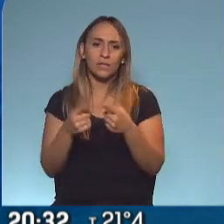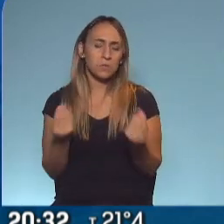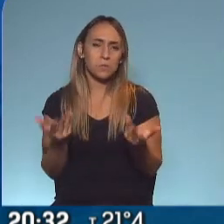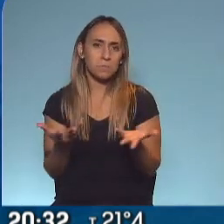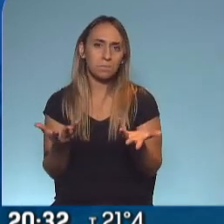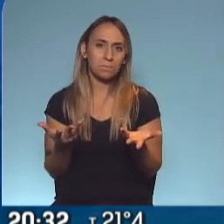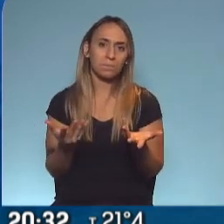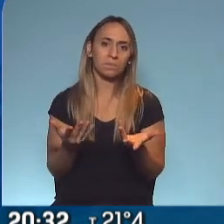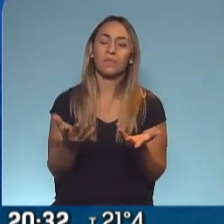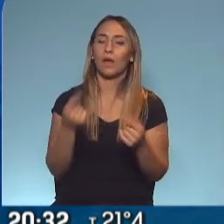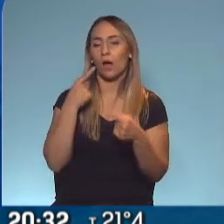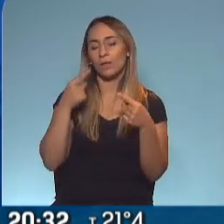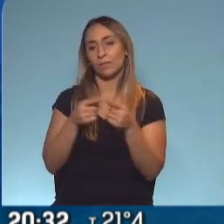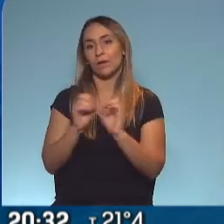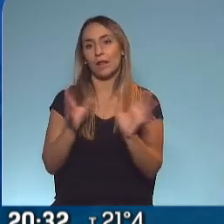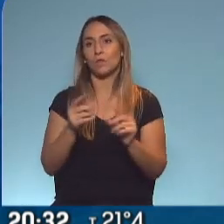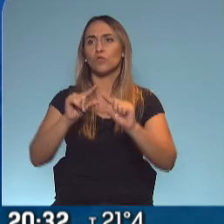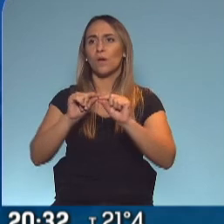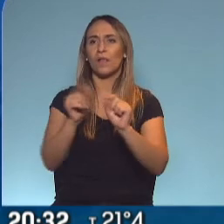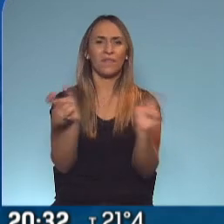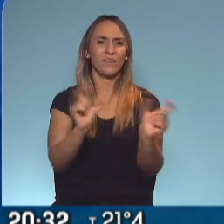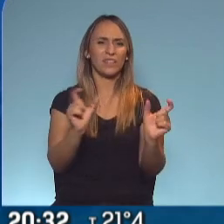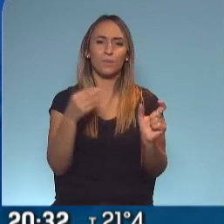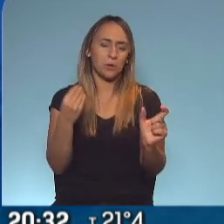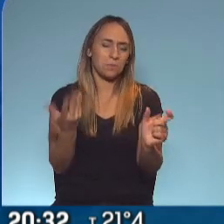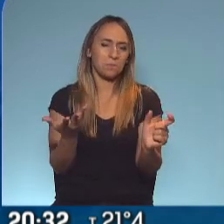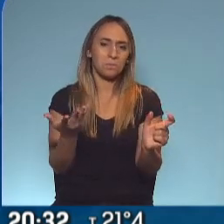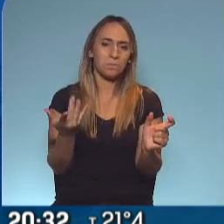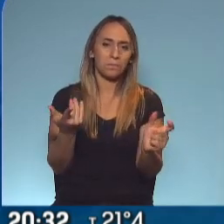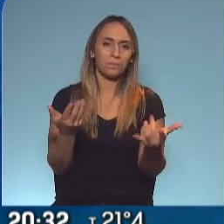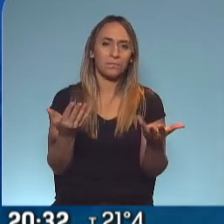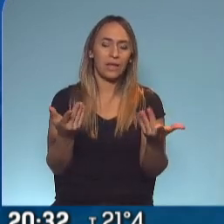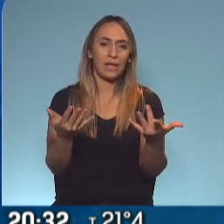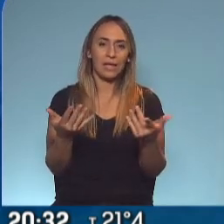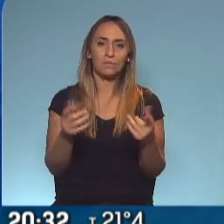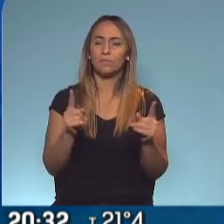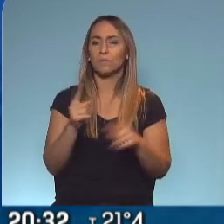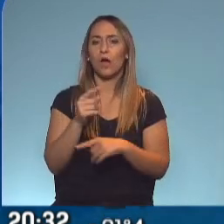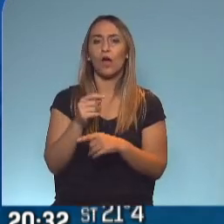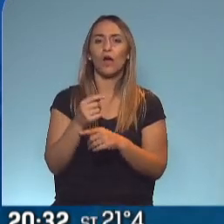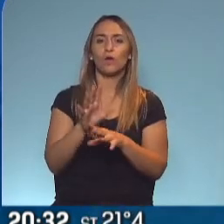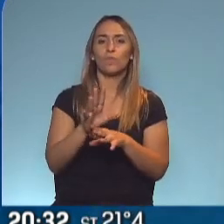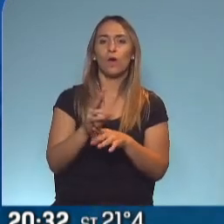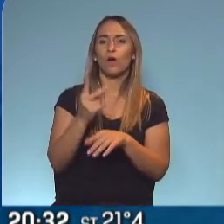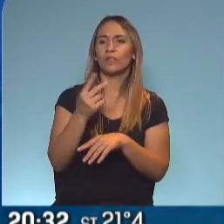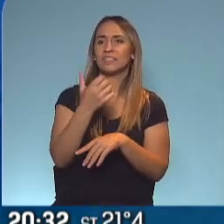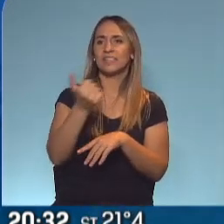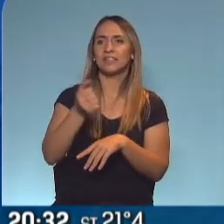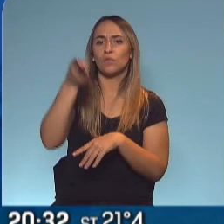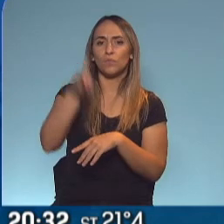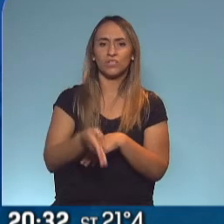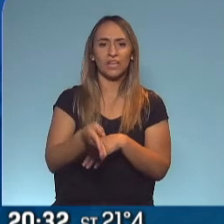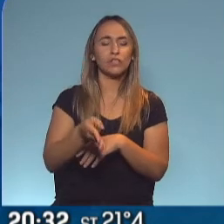Bueno, básicamente el número es otro, pero ¿cómo se proyecta que el 2/3 del país tenga acceso a